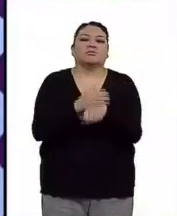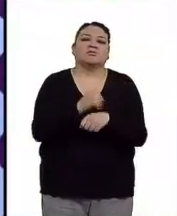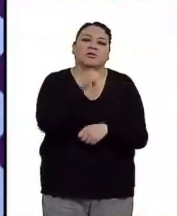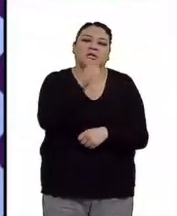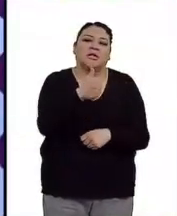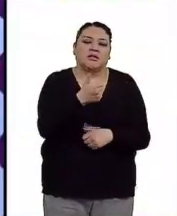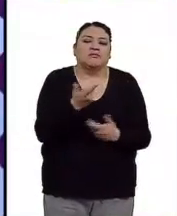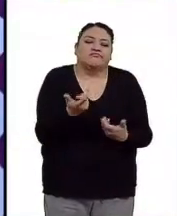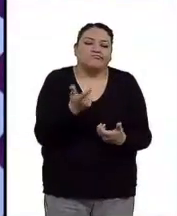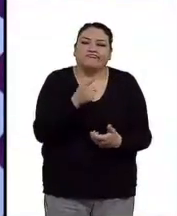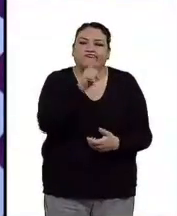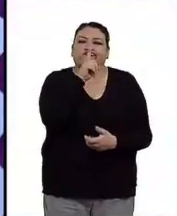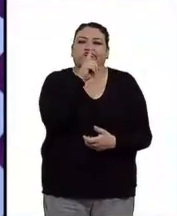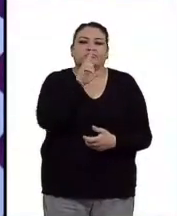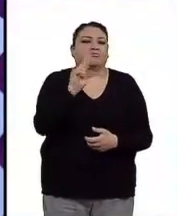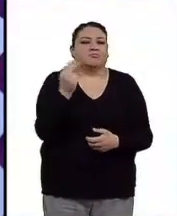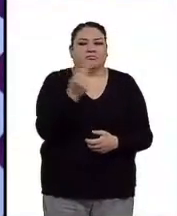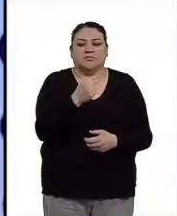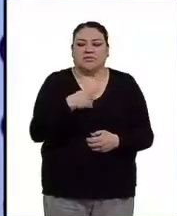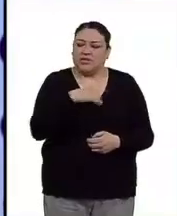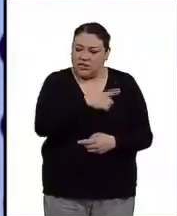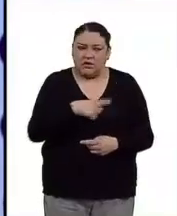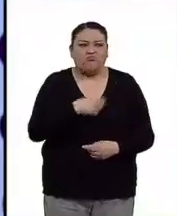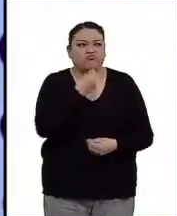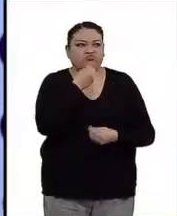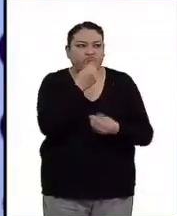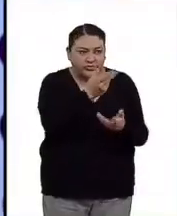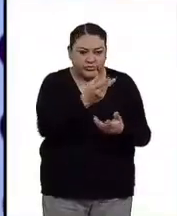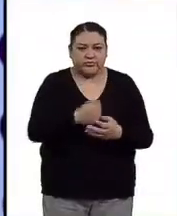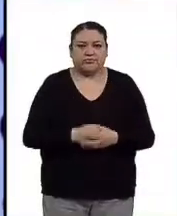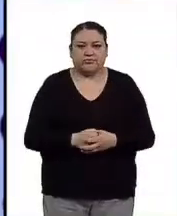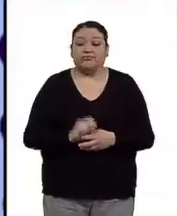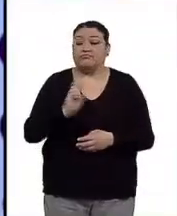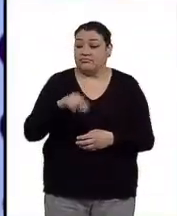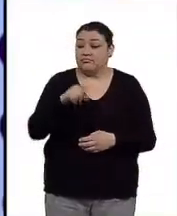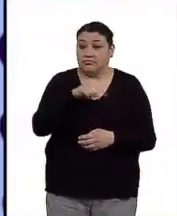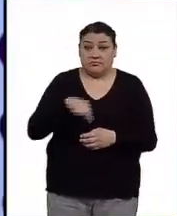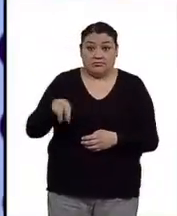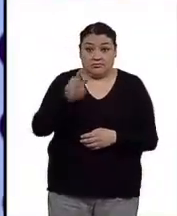mucho el quedarnos callados. No, muchas gracias. Creo que las tres han puesto sobre